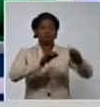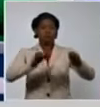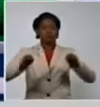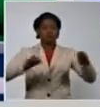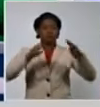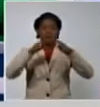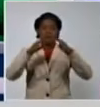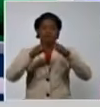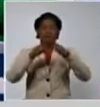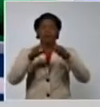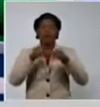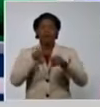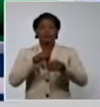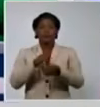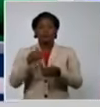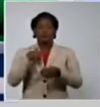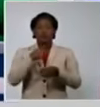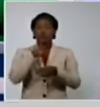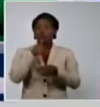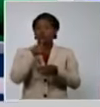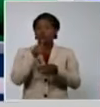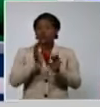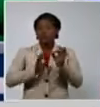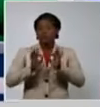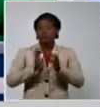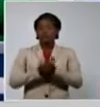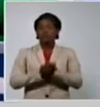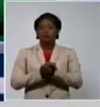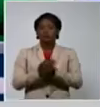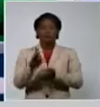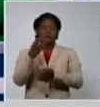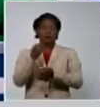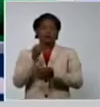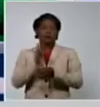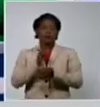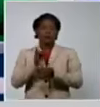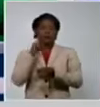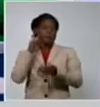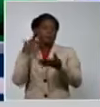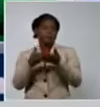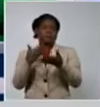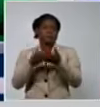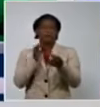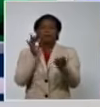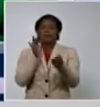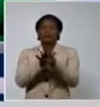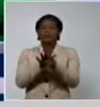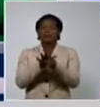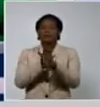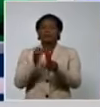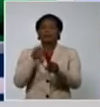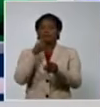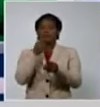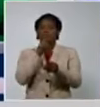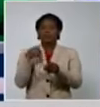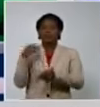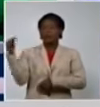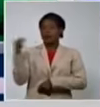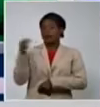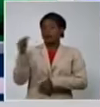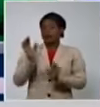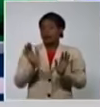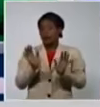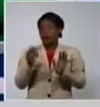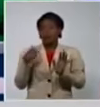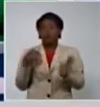sospechoso, cuando me hacen el PCR, pues me lo hacen inmediatamente, me da negativo, entonces tú dejas de